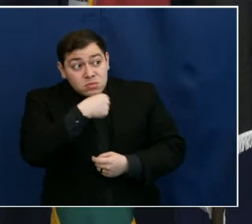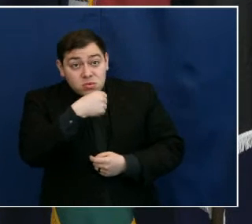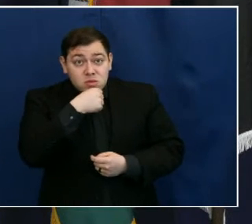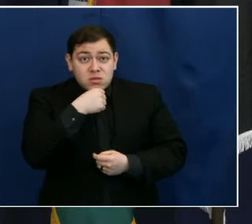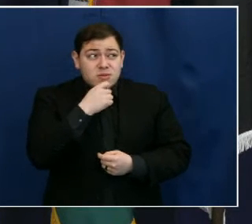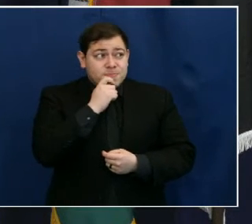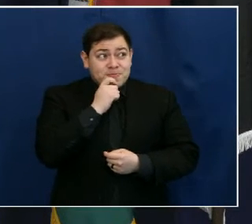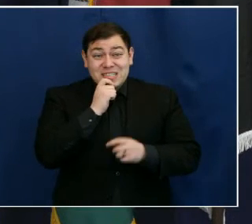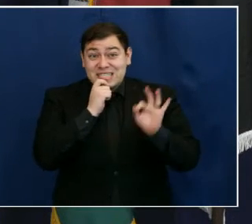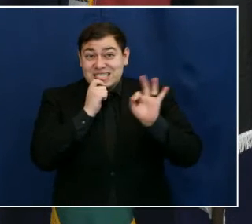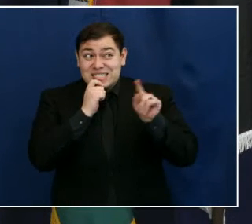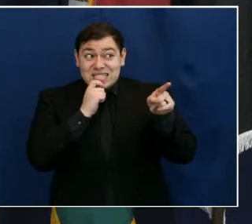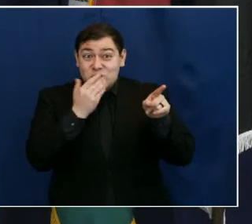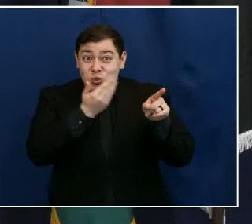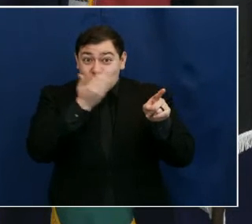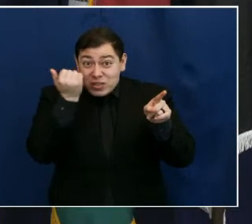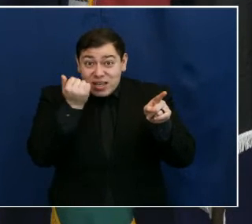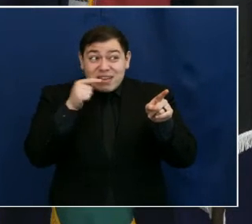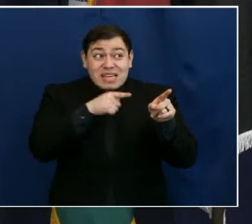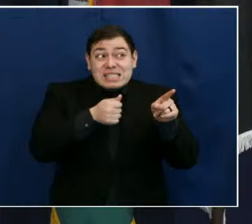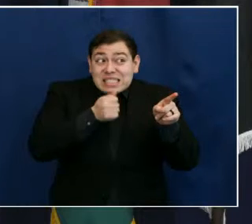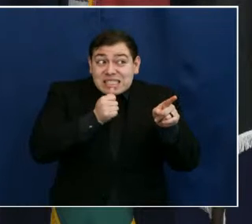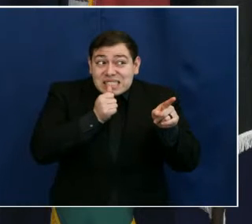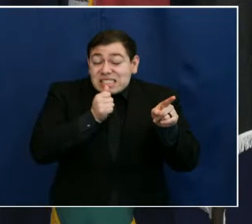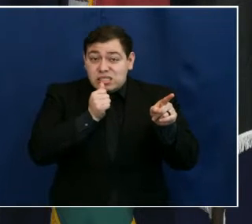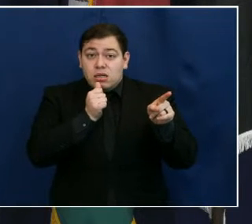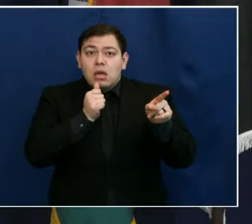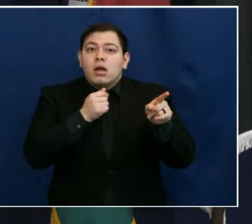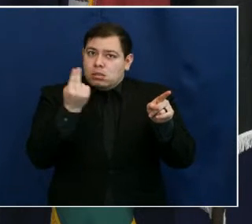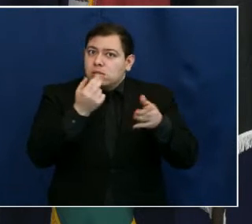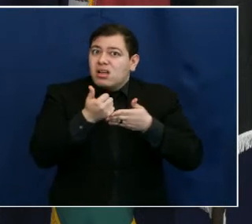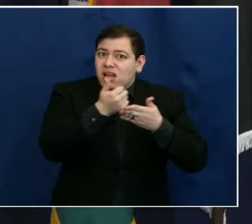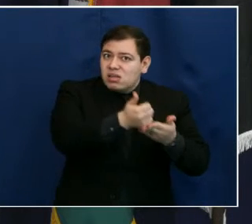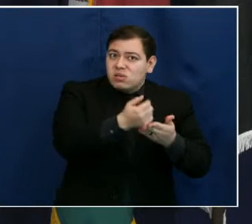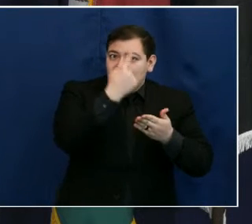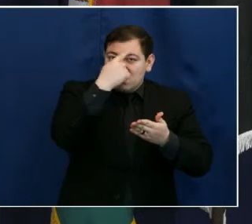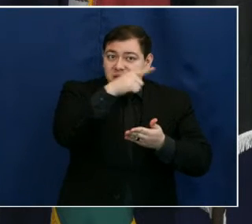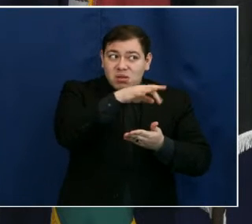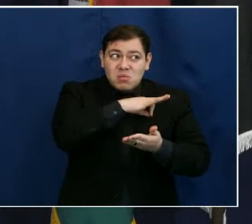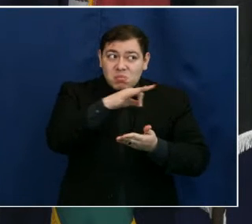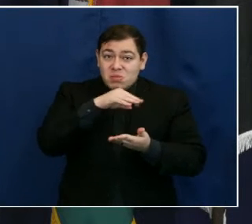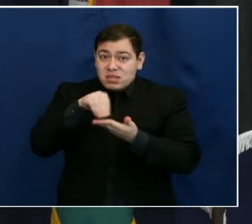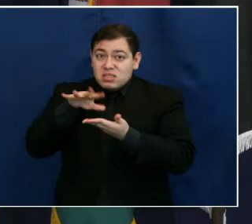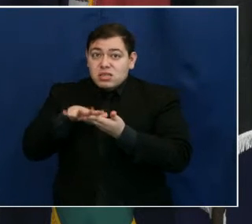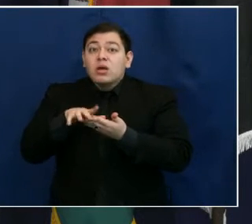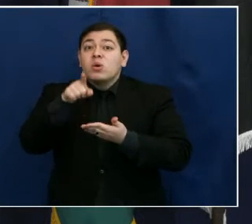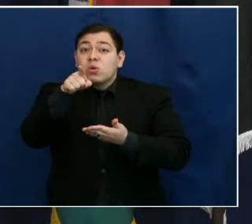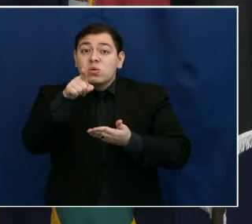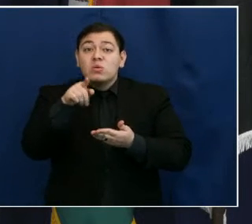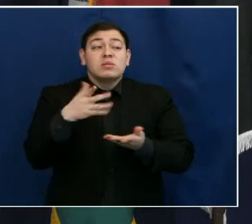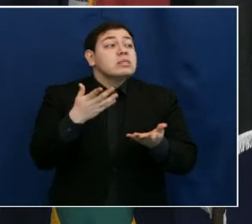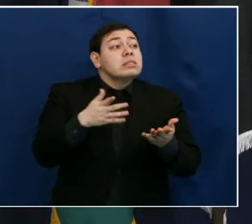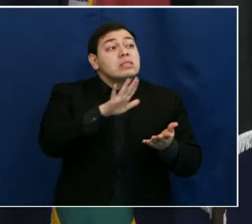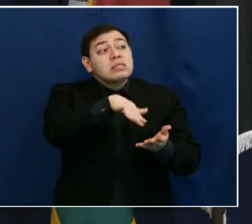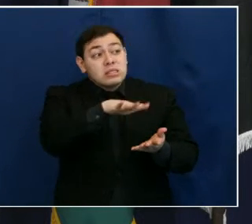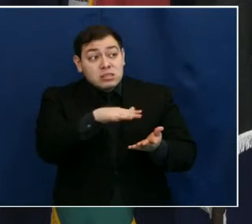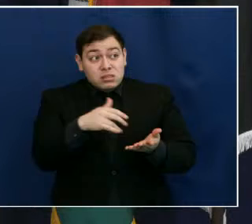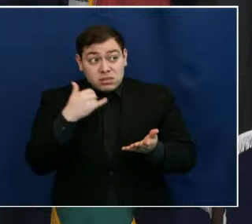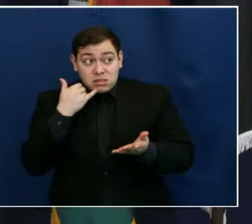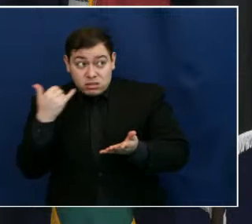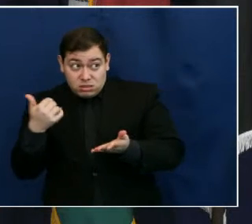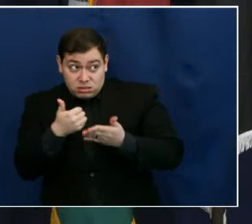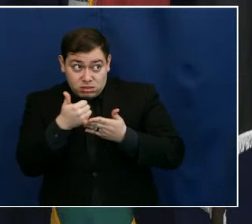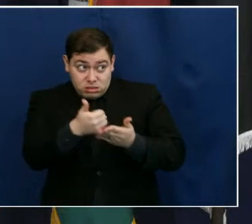porque es sumamente importante que las personas de 65 años o más de las comunidades latinas salgan y se vacunen lo más